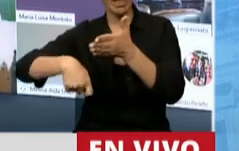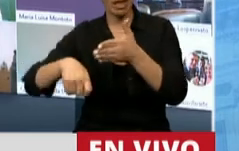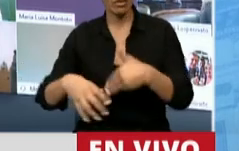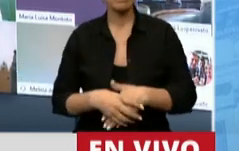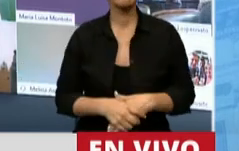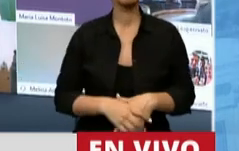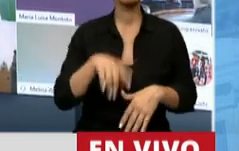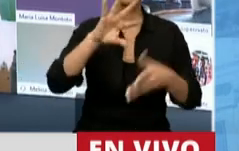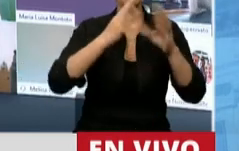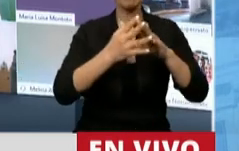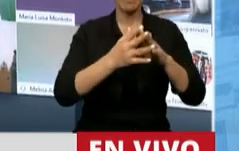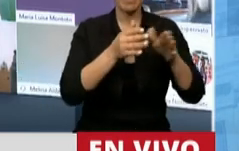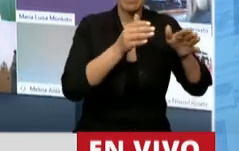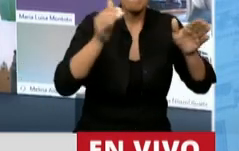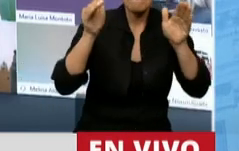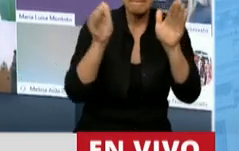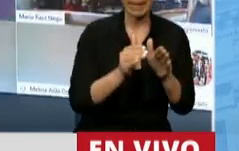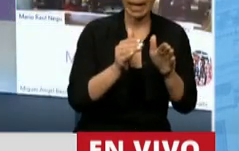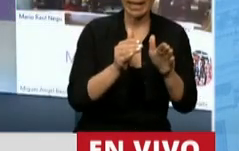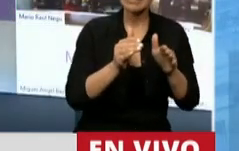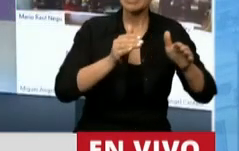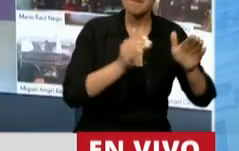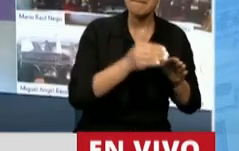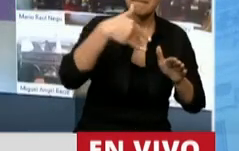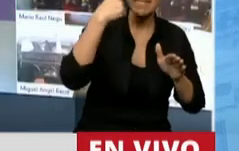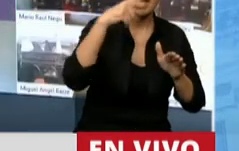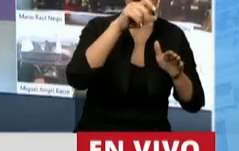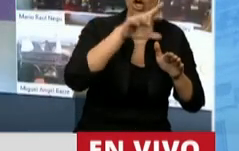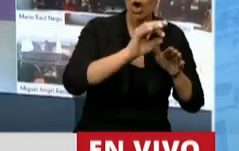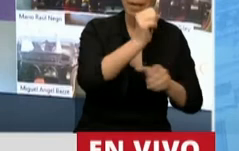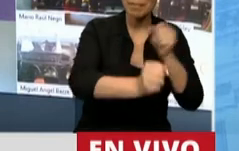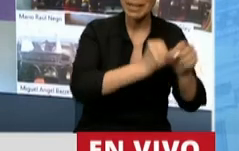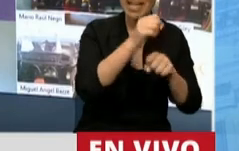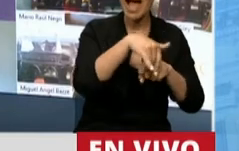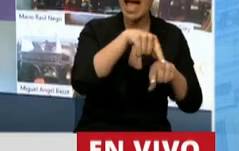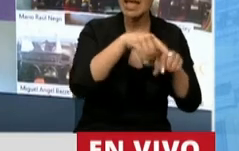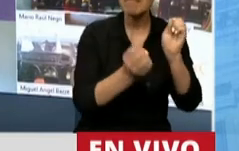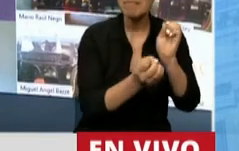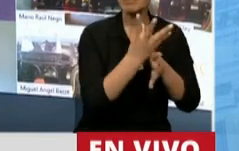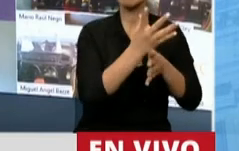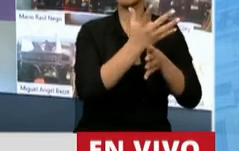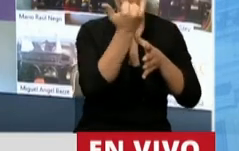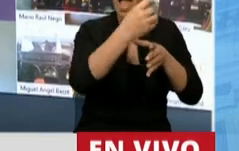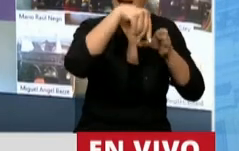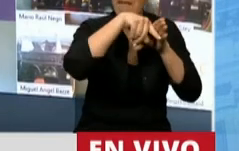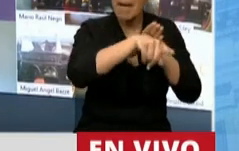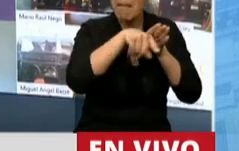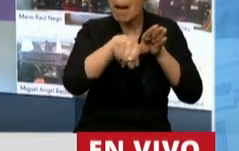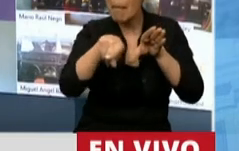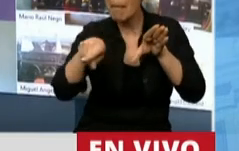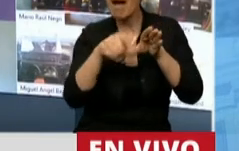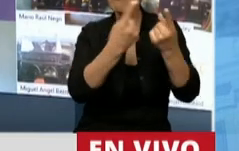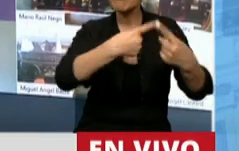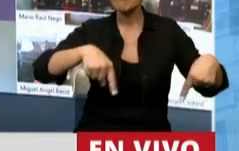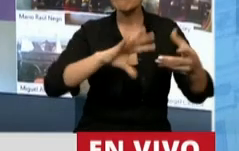escalas micro, pequeñas, aparecen la incubación de muchas unidades de investigación